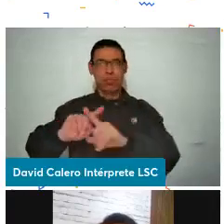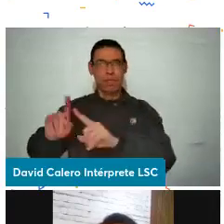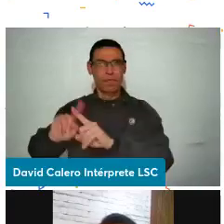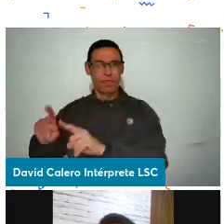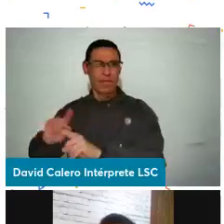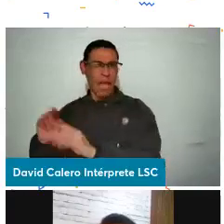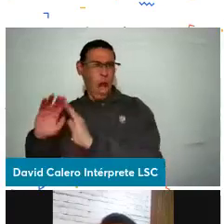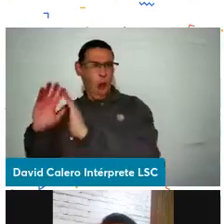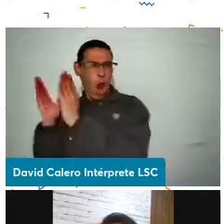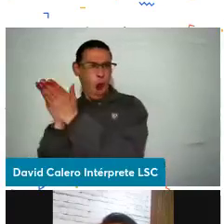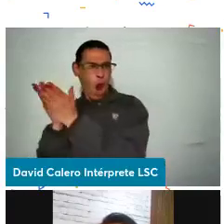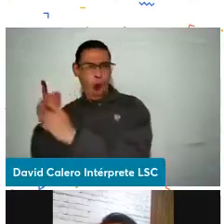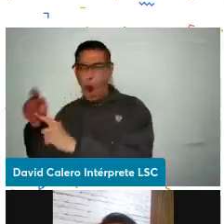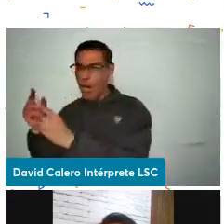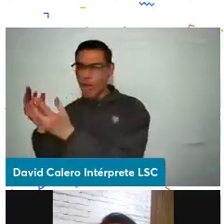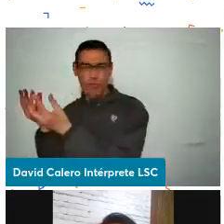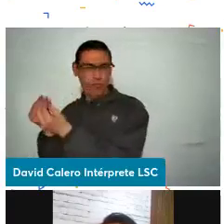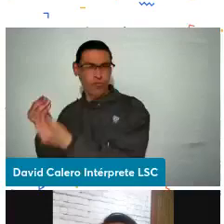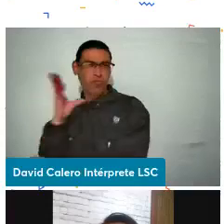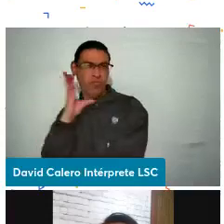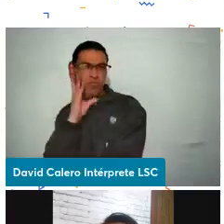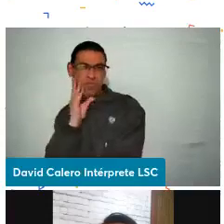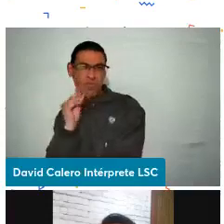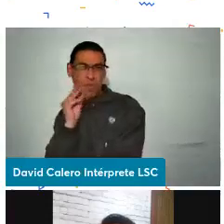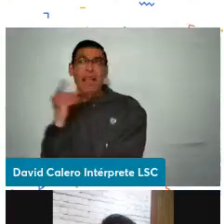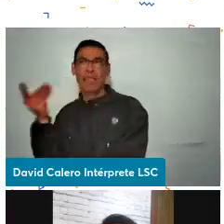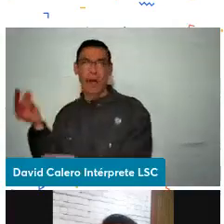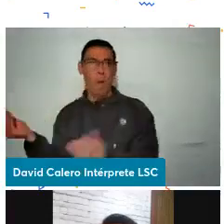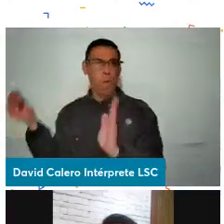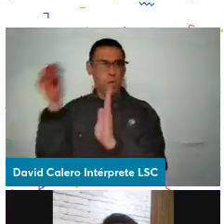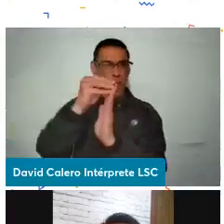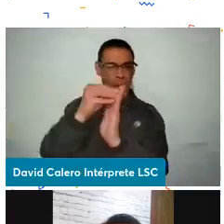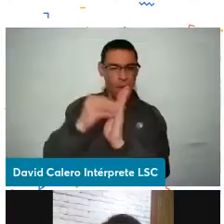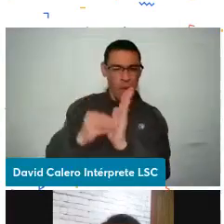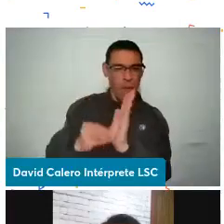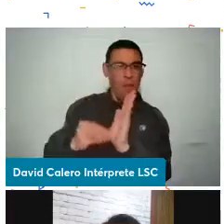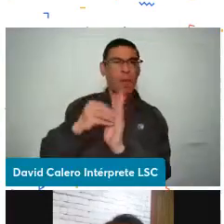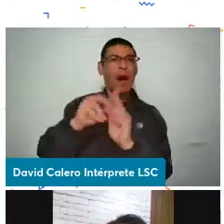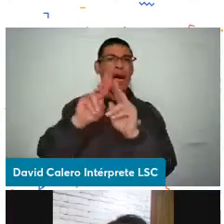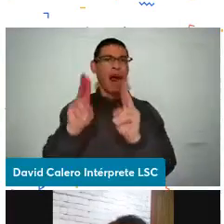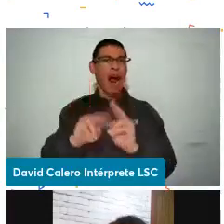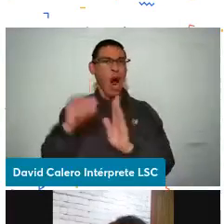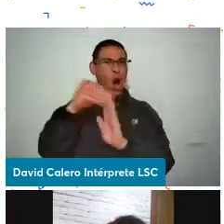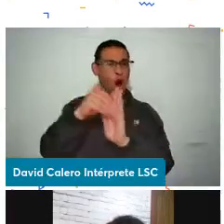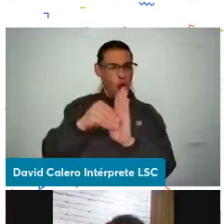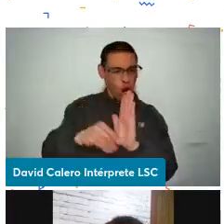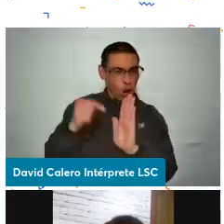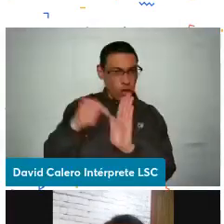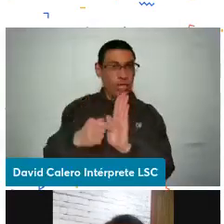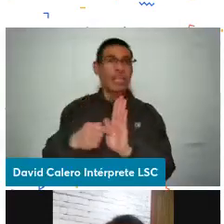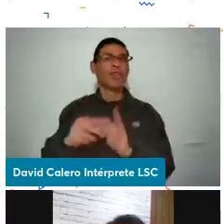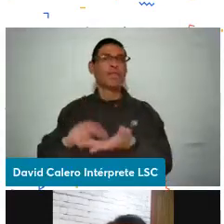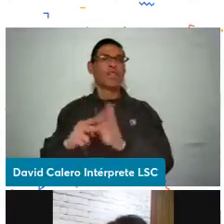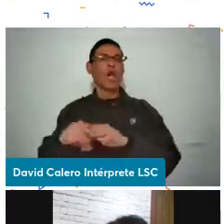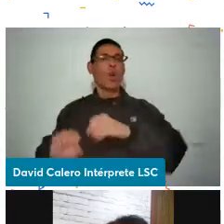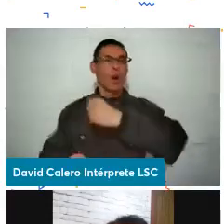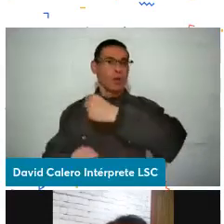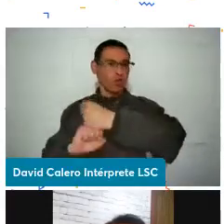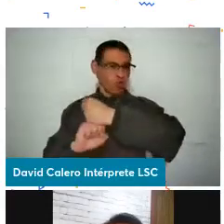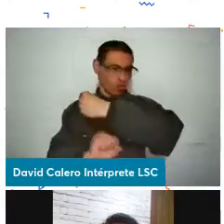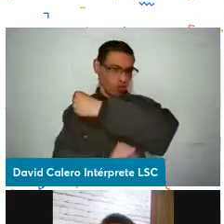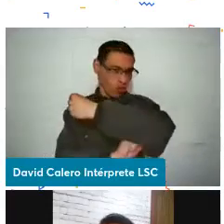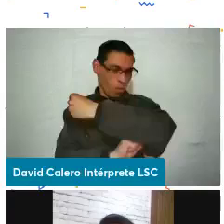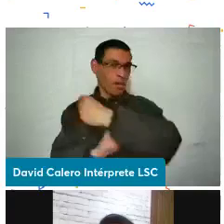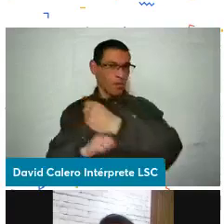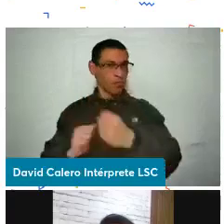otros compañeros de otras instituciones y que nos va a generar un soporte para no iniciar de cero. Y por